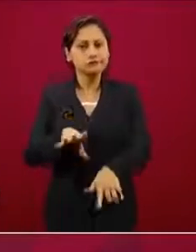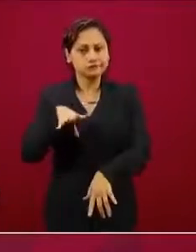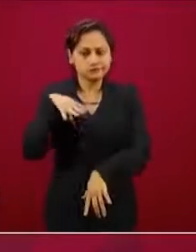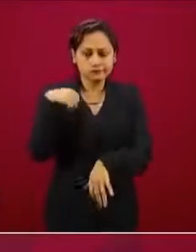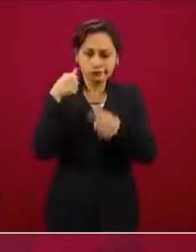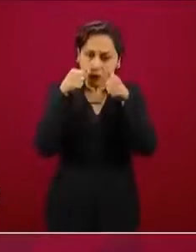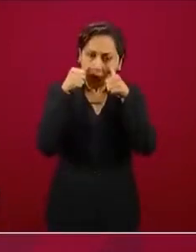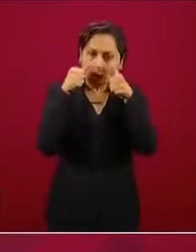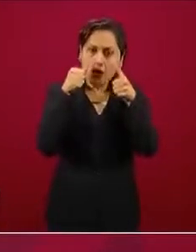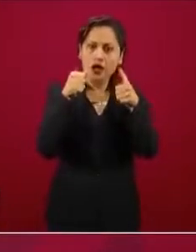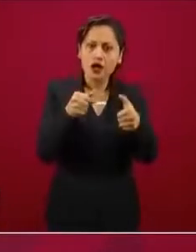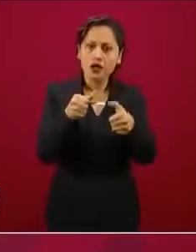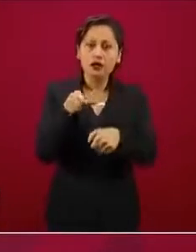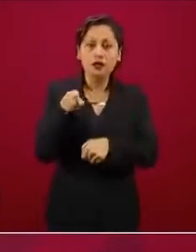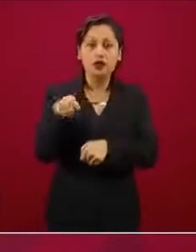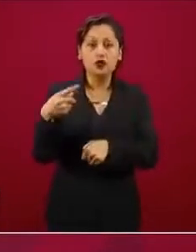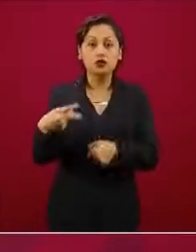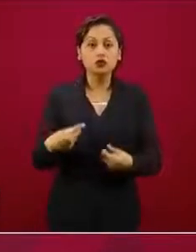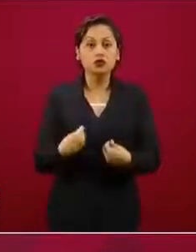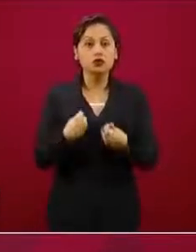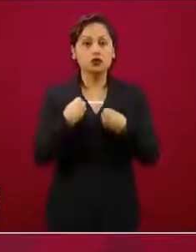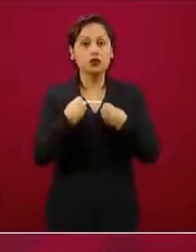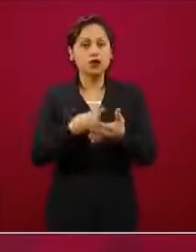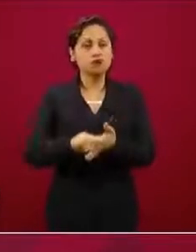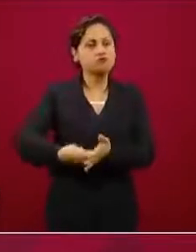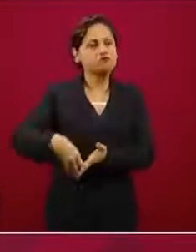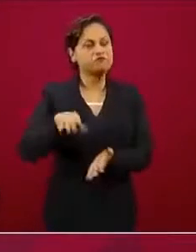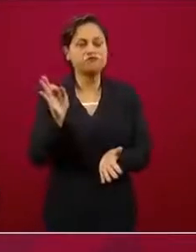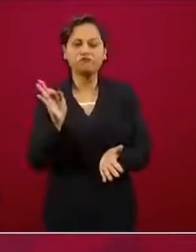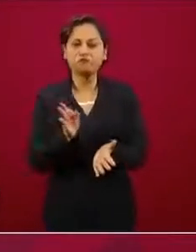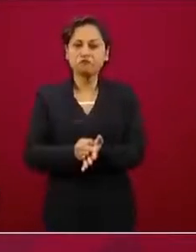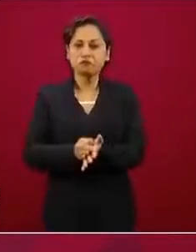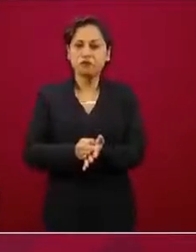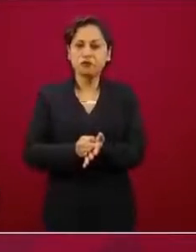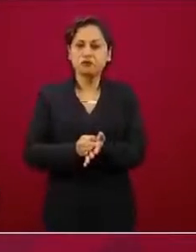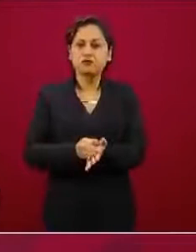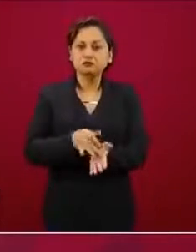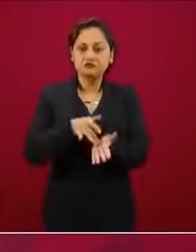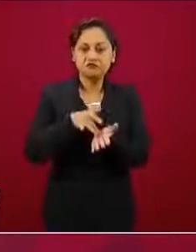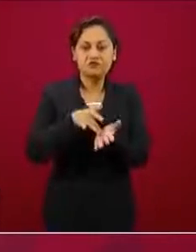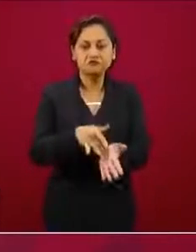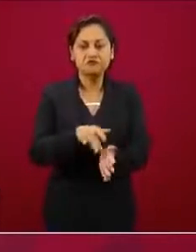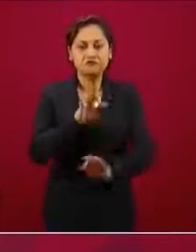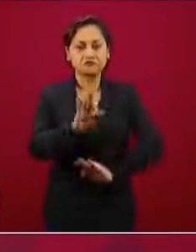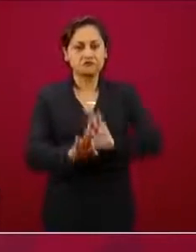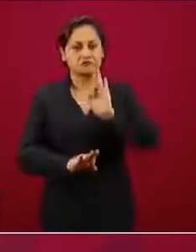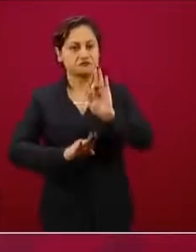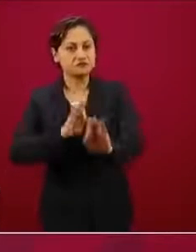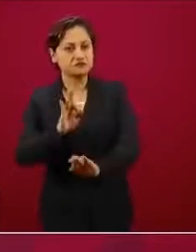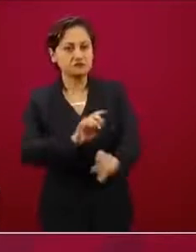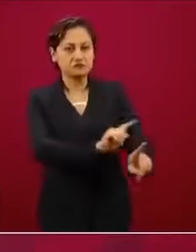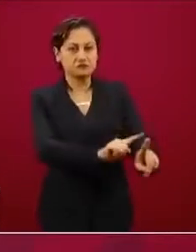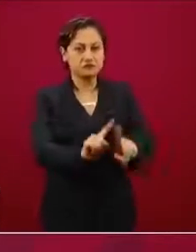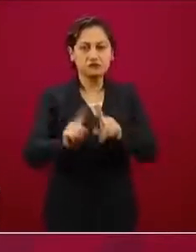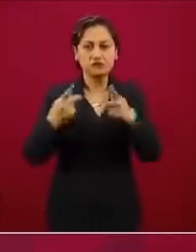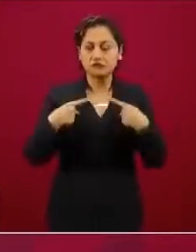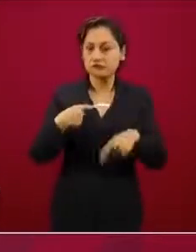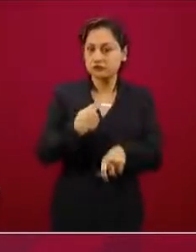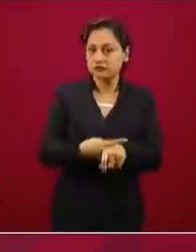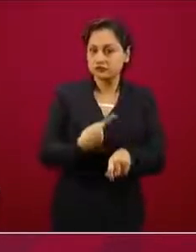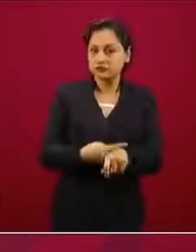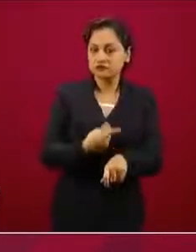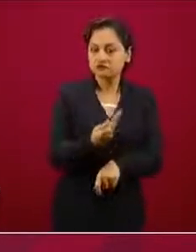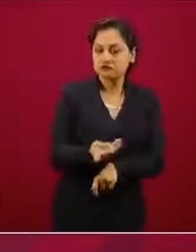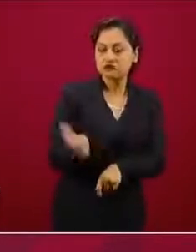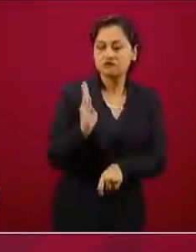son pero es heroínas todo el personal médico por